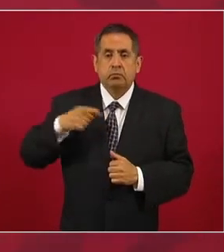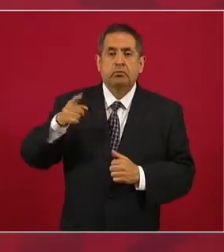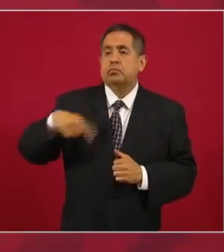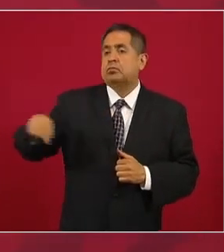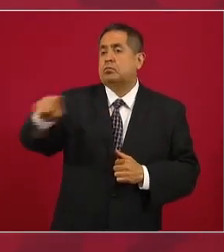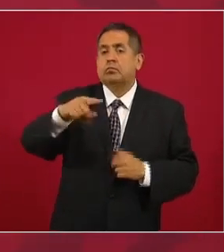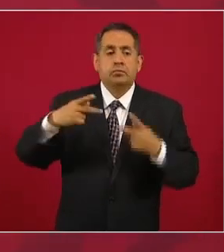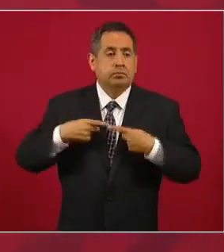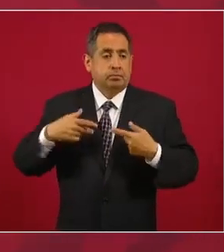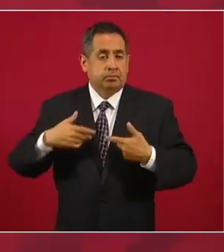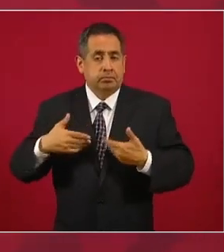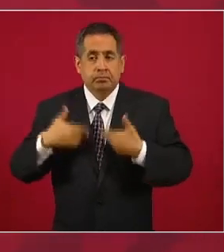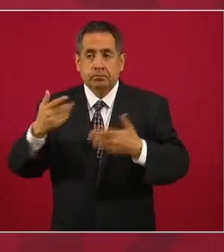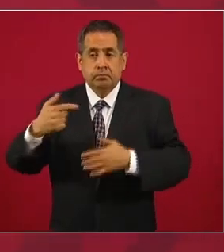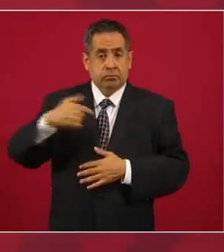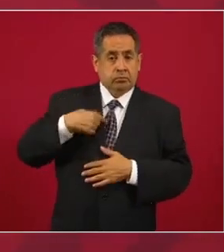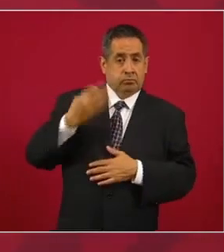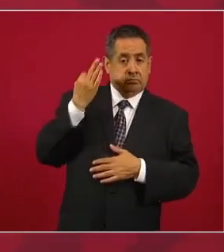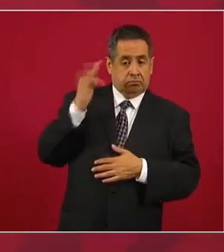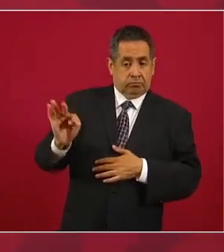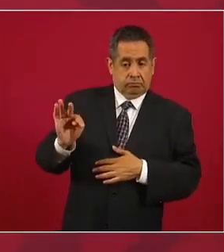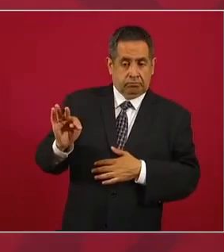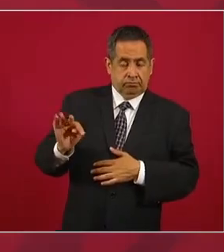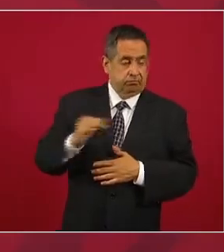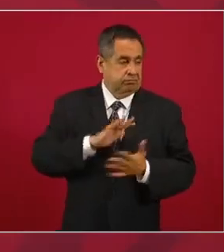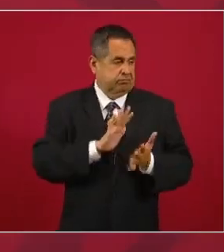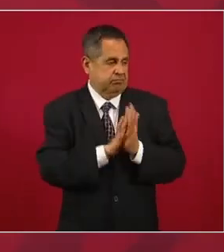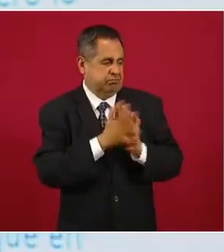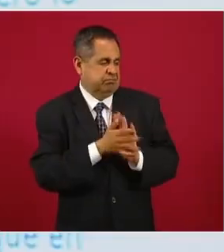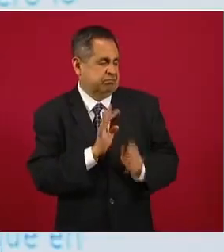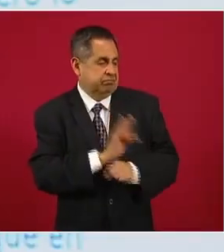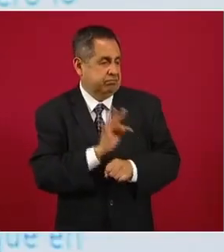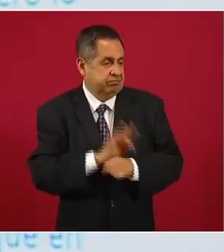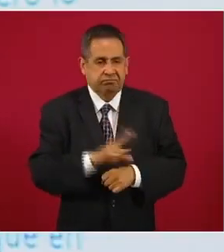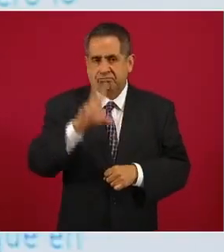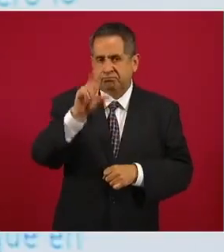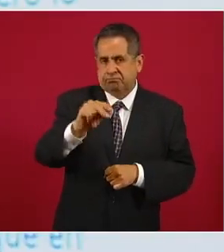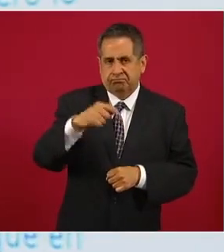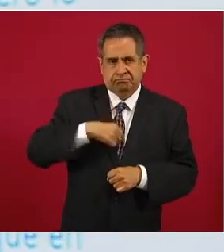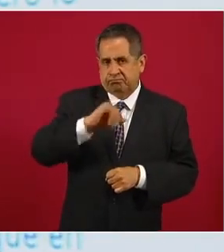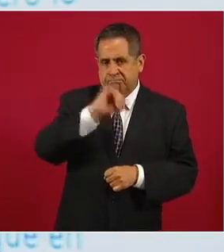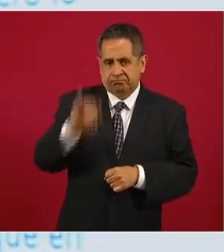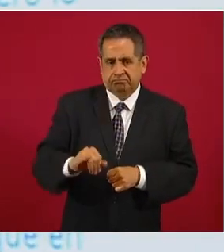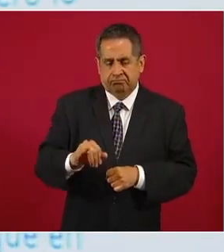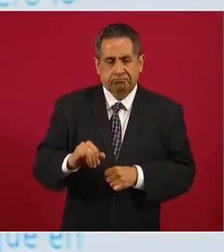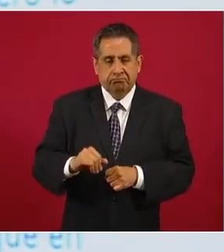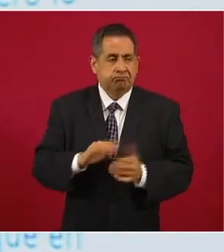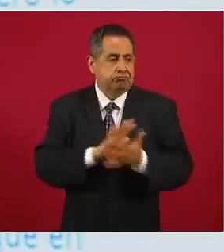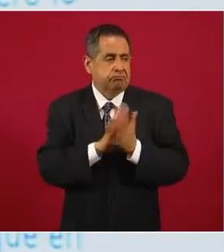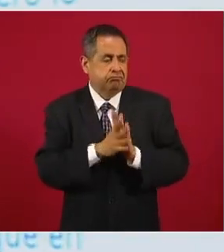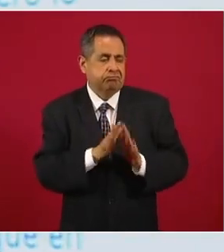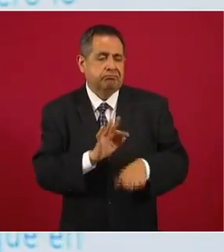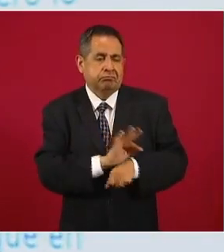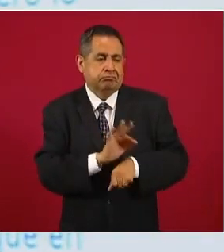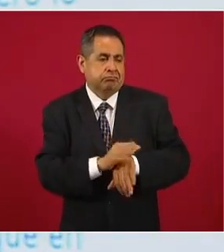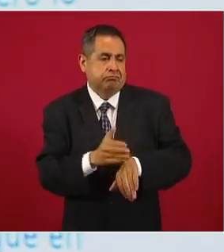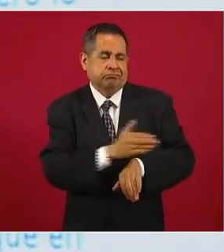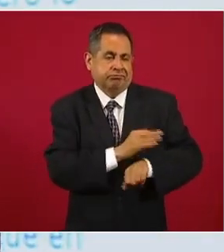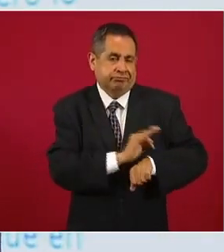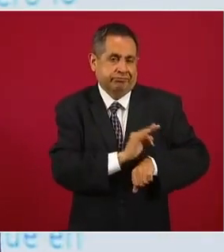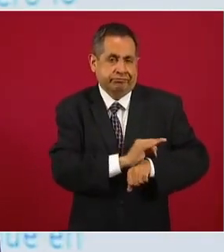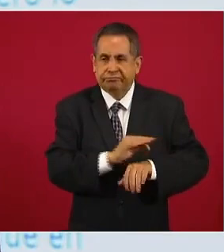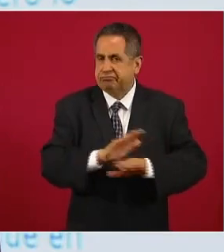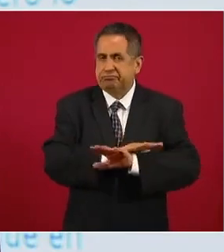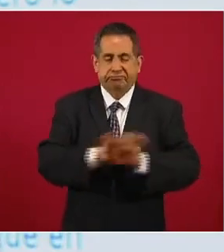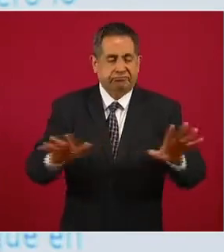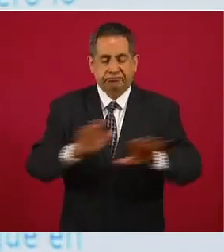la confianza del pueblo y no seré cómplice de la impunidad, ni voy a ser tapadera de